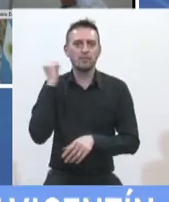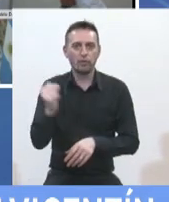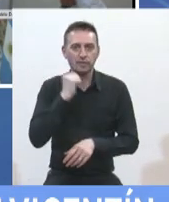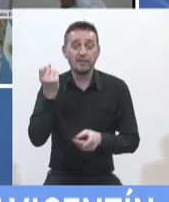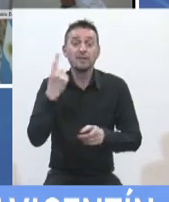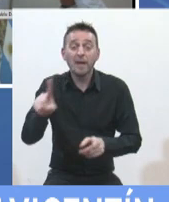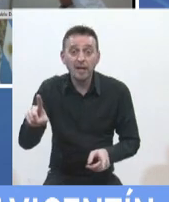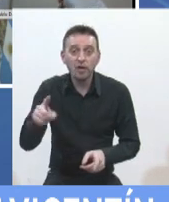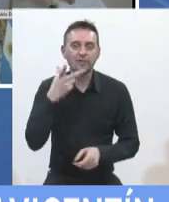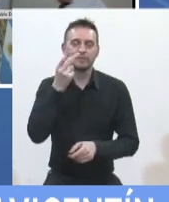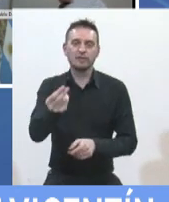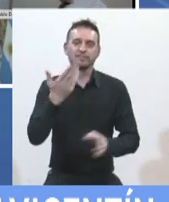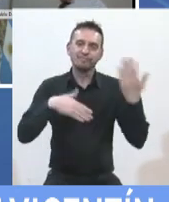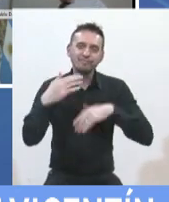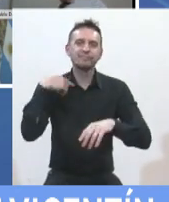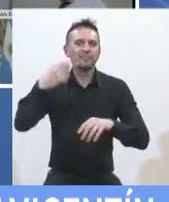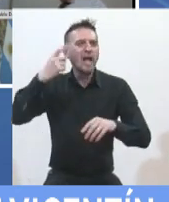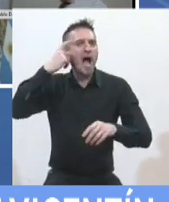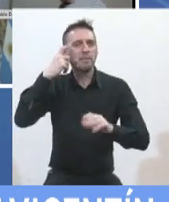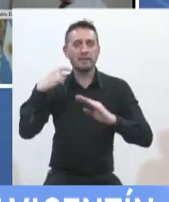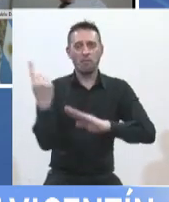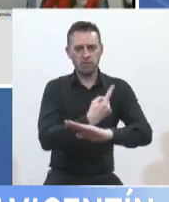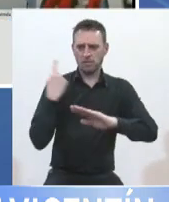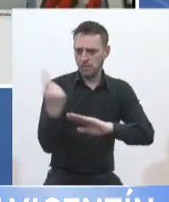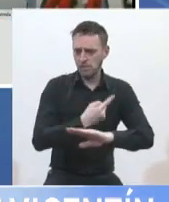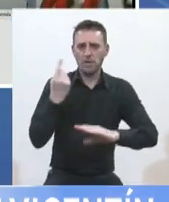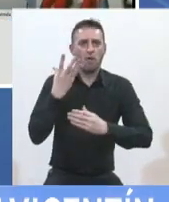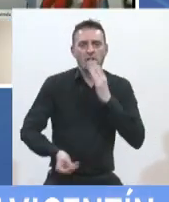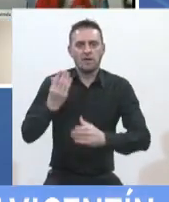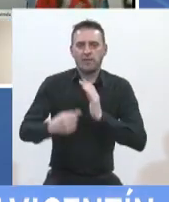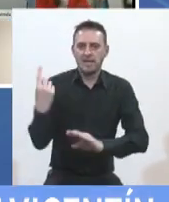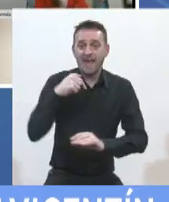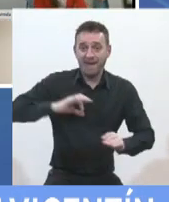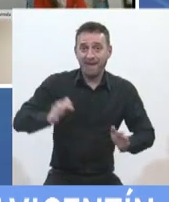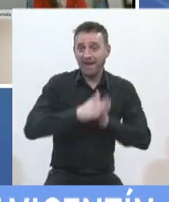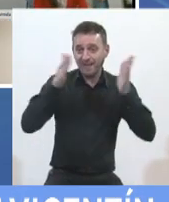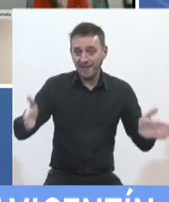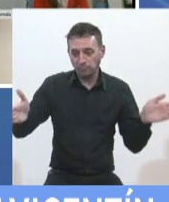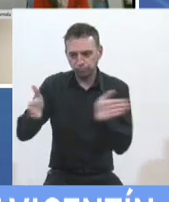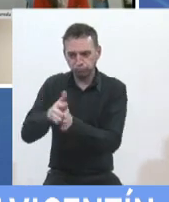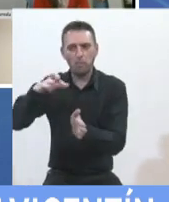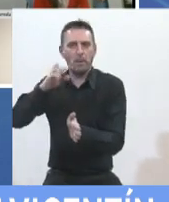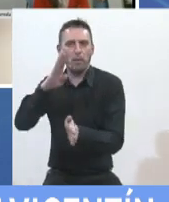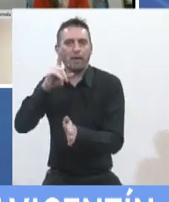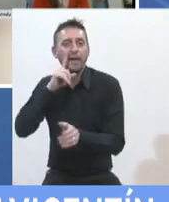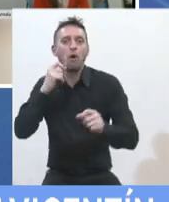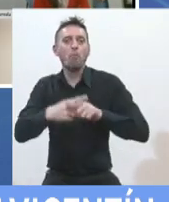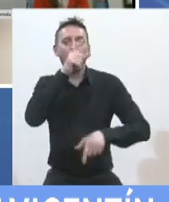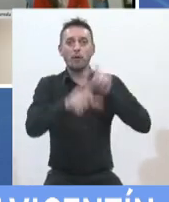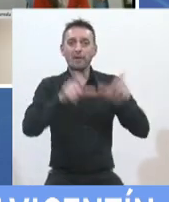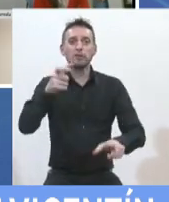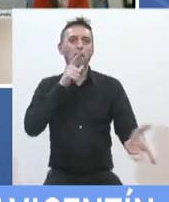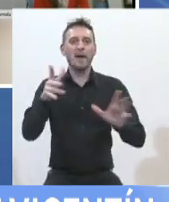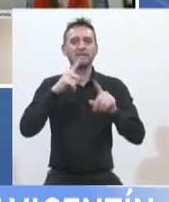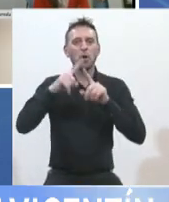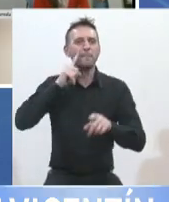pero no aprendemos seguimos en círculo tanto que este año vamos a terminar con un pib por habitante muy parecido al del